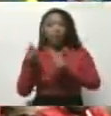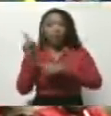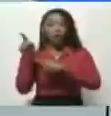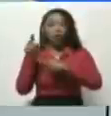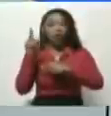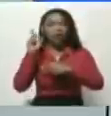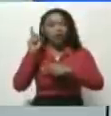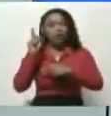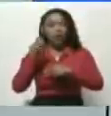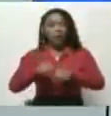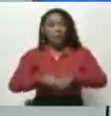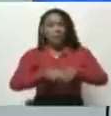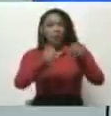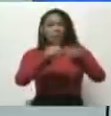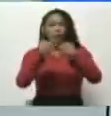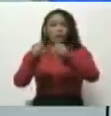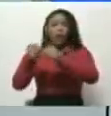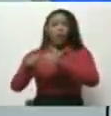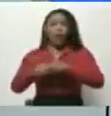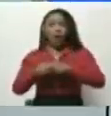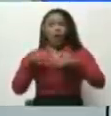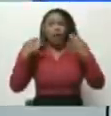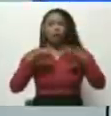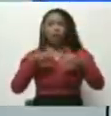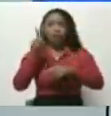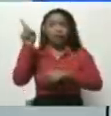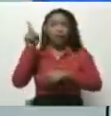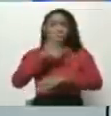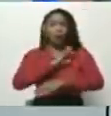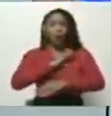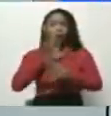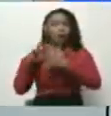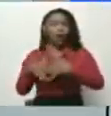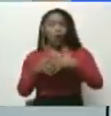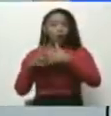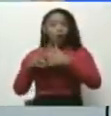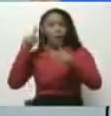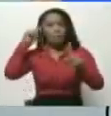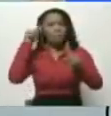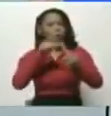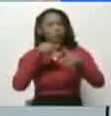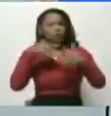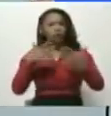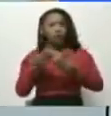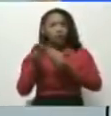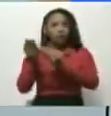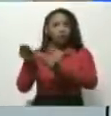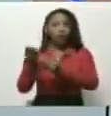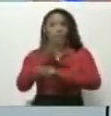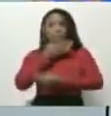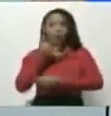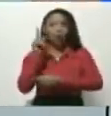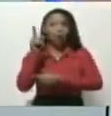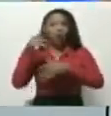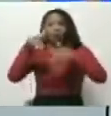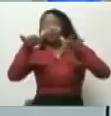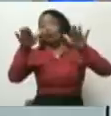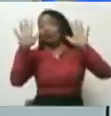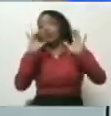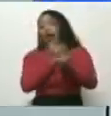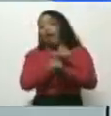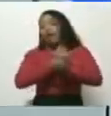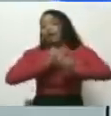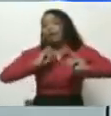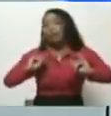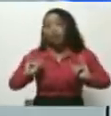está destruyendo la naturaleza de Estados Unidos con el objetivo de darles a ellos una supuesta